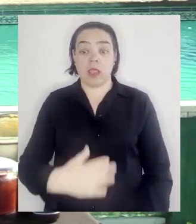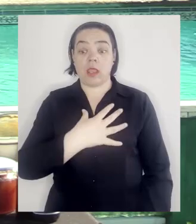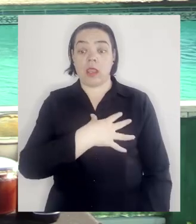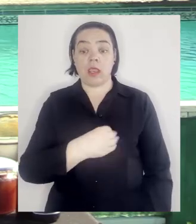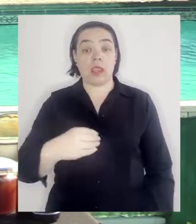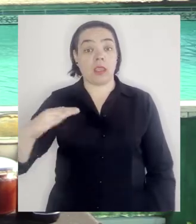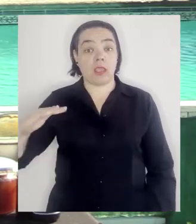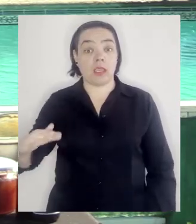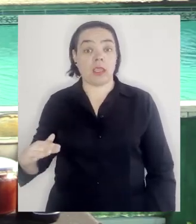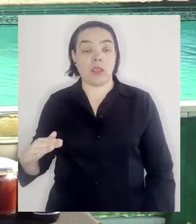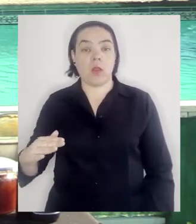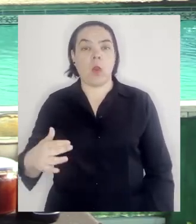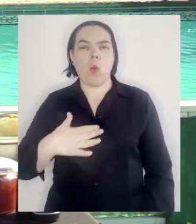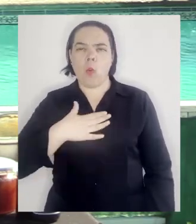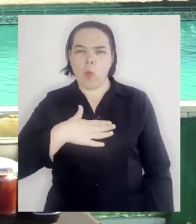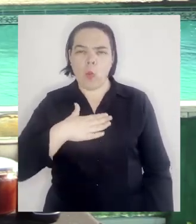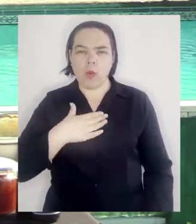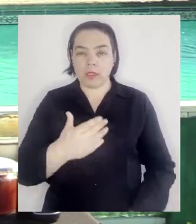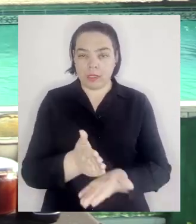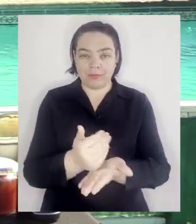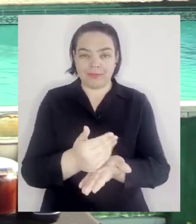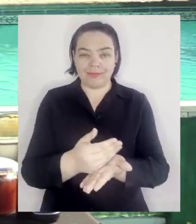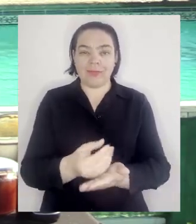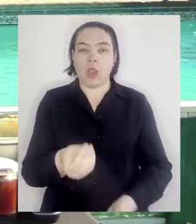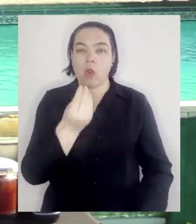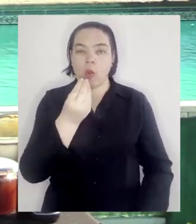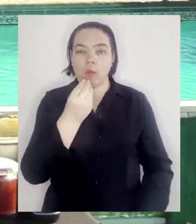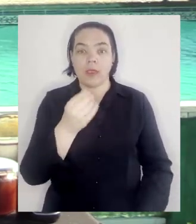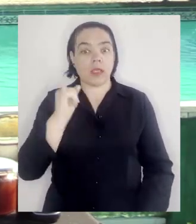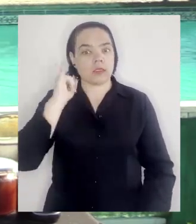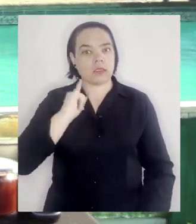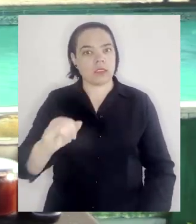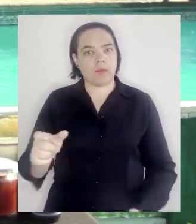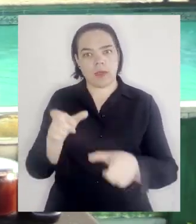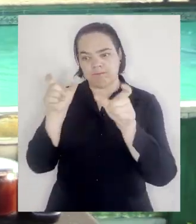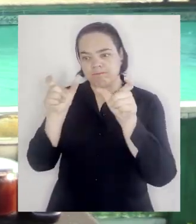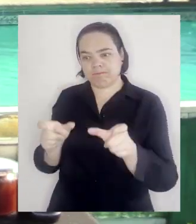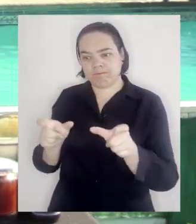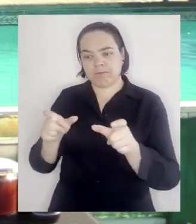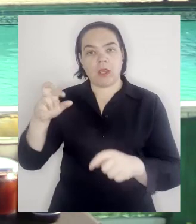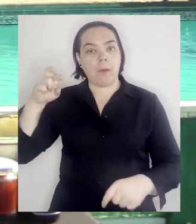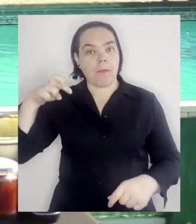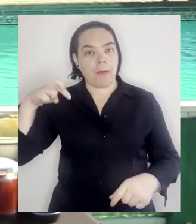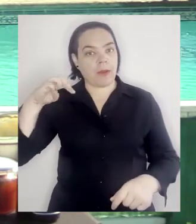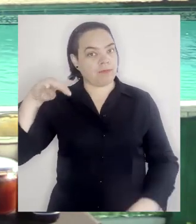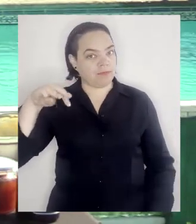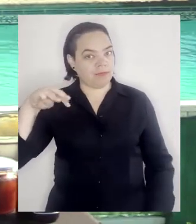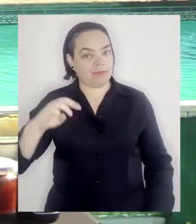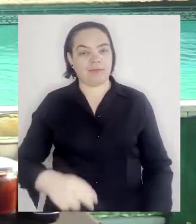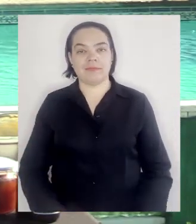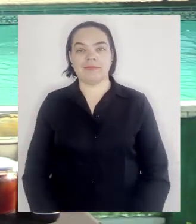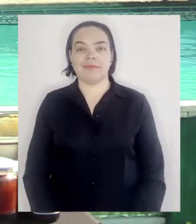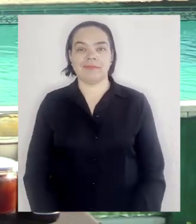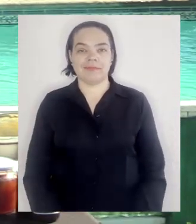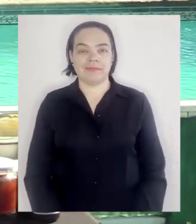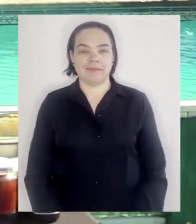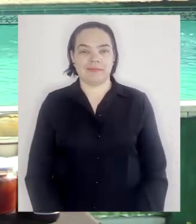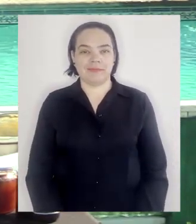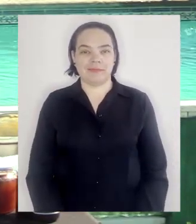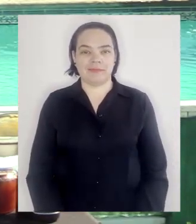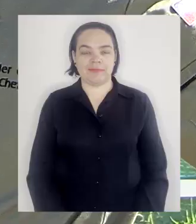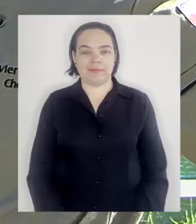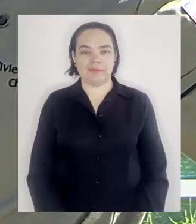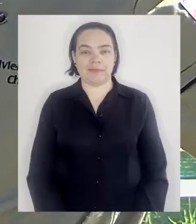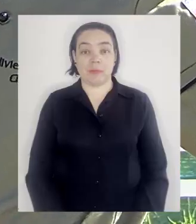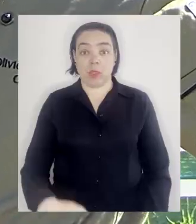de los adultos, cuando quieran cocinar uno les va indicando, ¿no es cierto? Eso se puede hacer con los niños. Con los niños. Lo hago con mi hija todo el tiempo, hago panqueca a la casa por mi